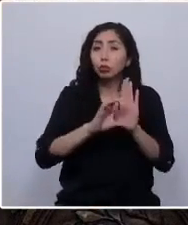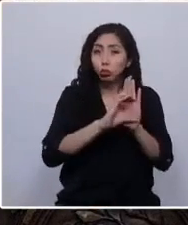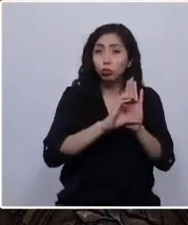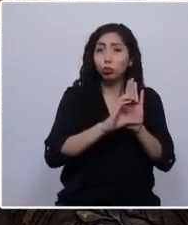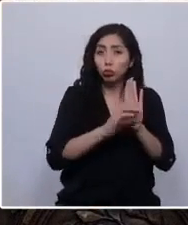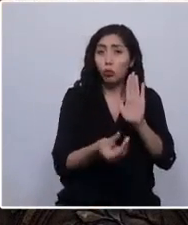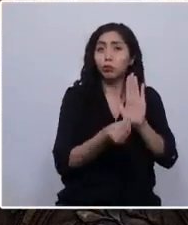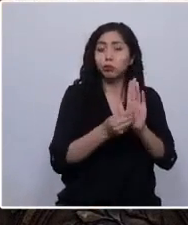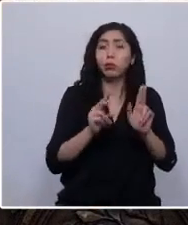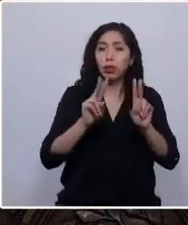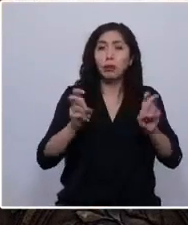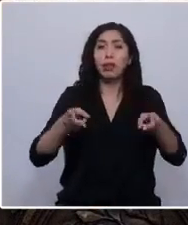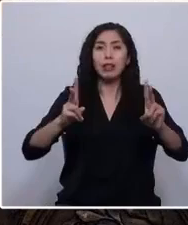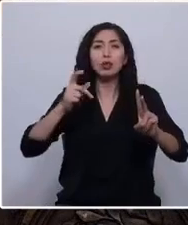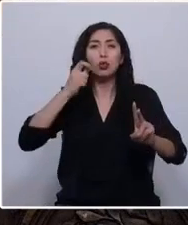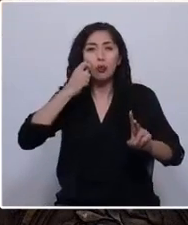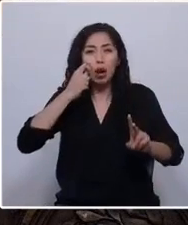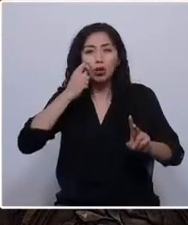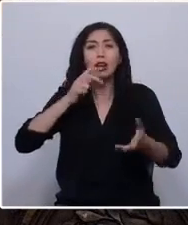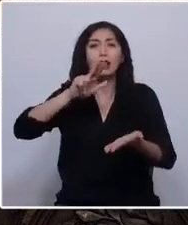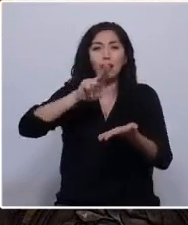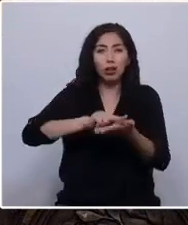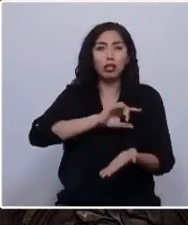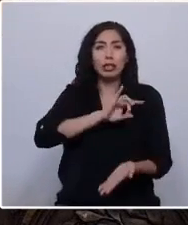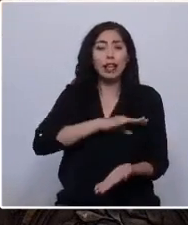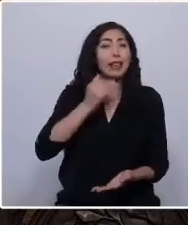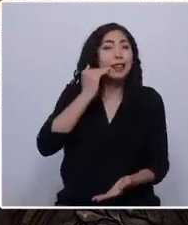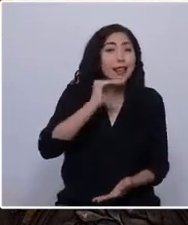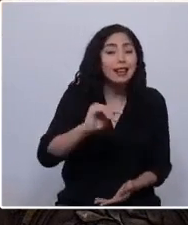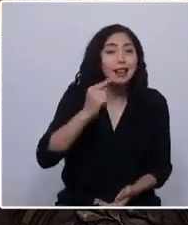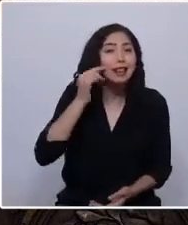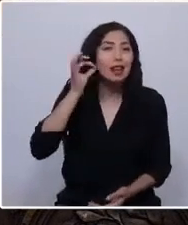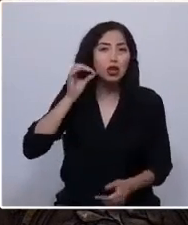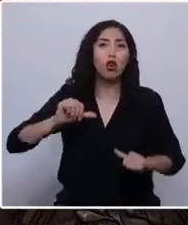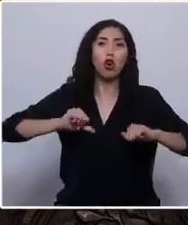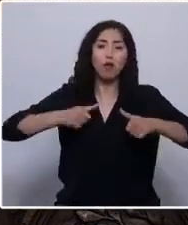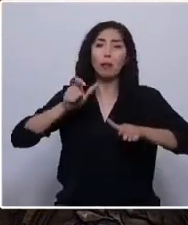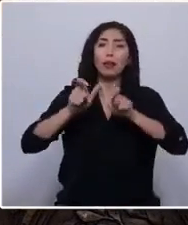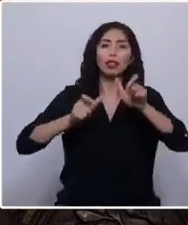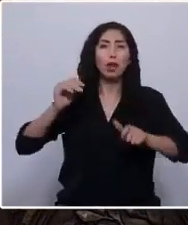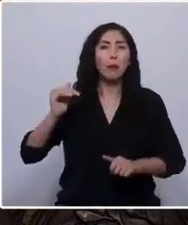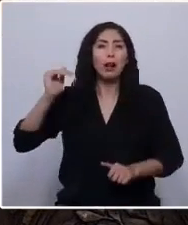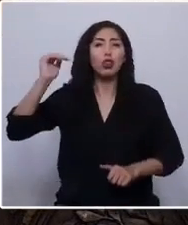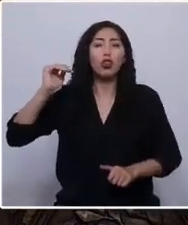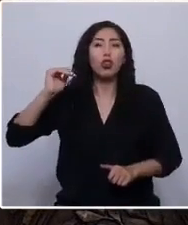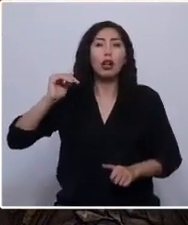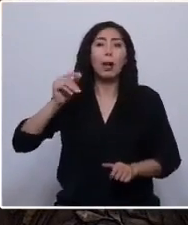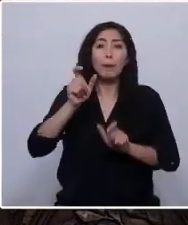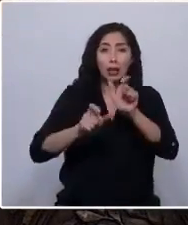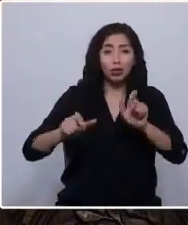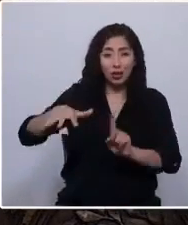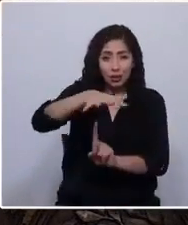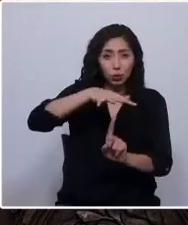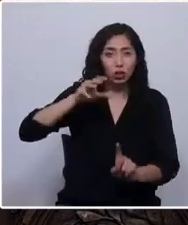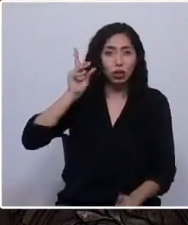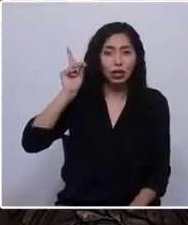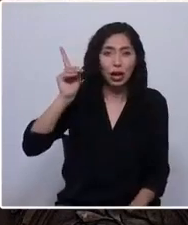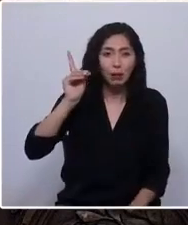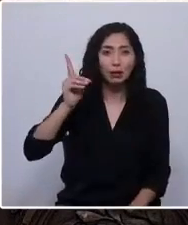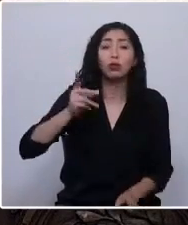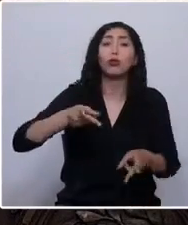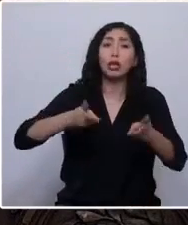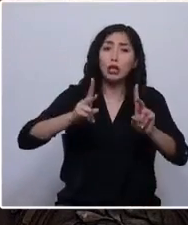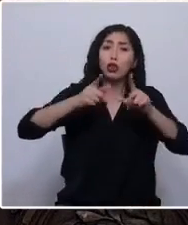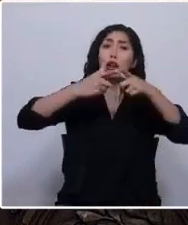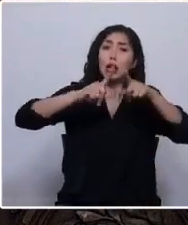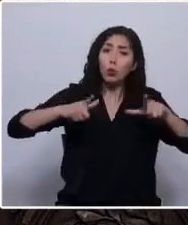humanos ratificados por Chile, de las niñas, niños y jóvenes, las personas mayores, de las personas en situación de discapacidad, por los derechos